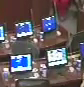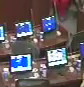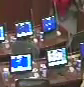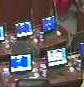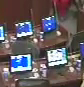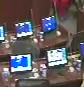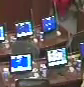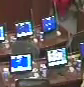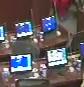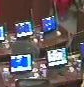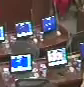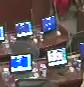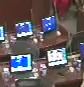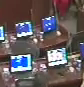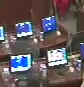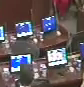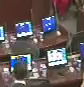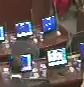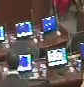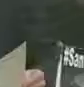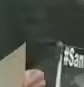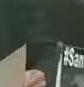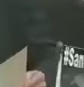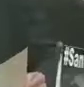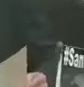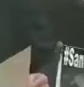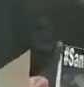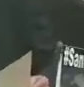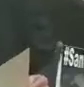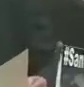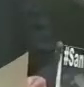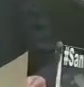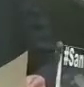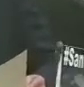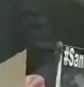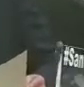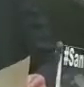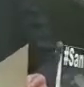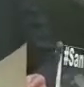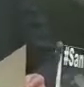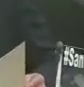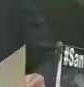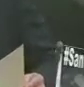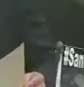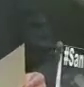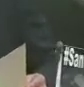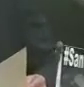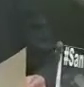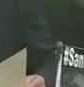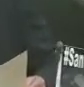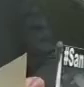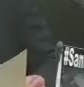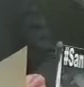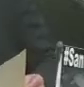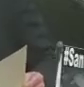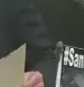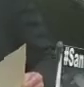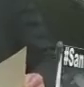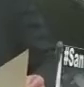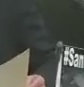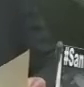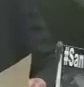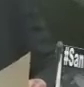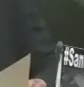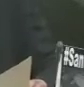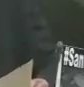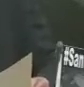con tanto apoyo colmaron las calles a lo largo y ancho de nuestro país en una